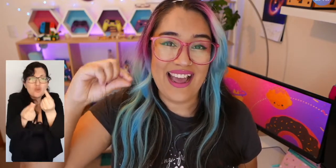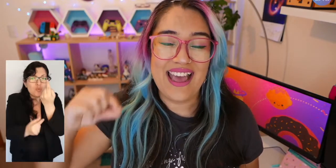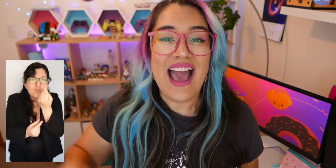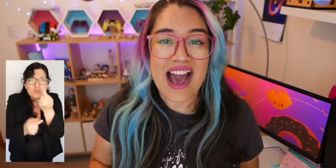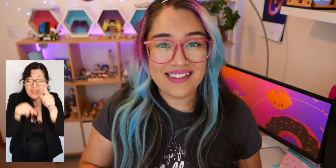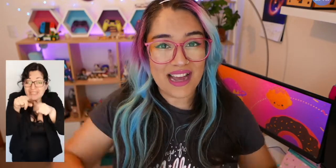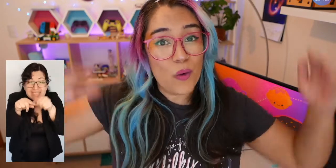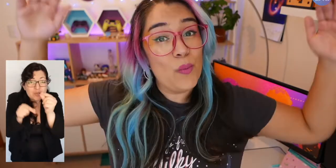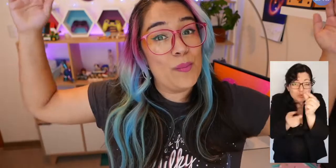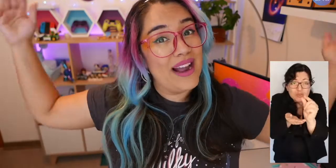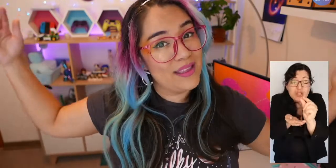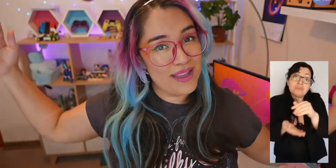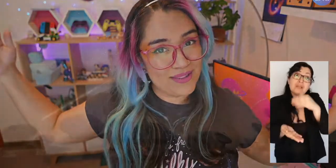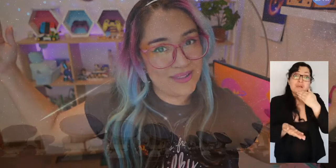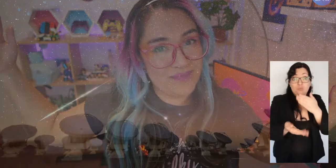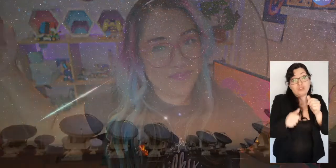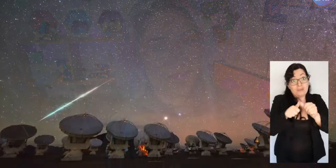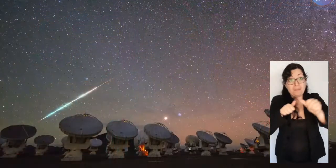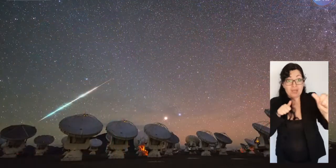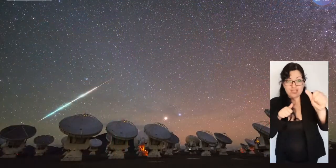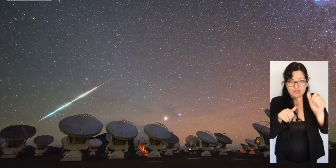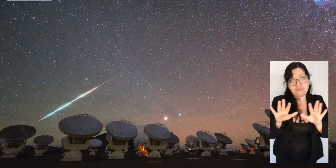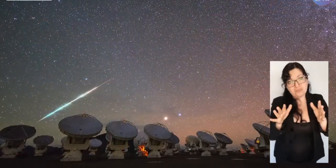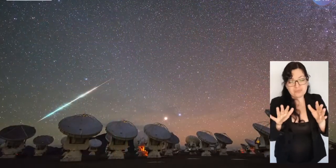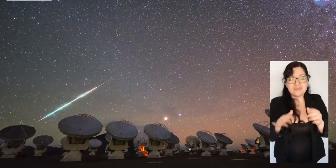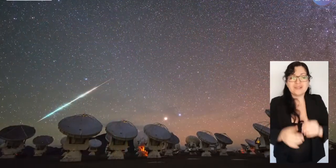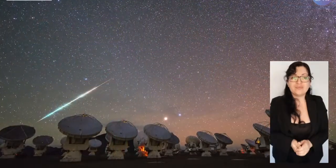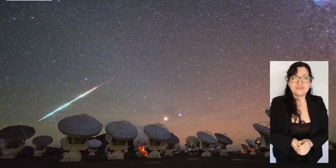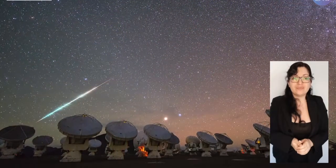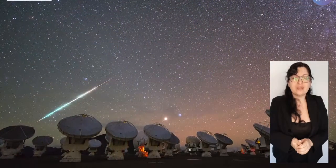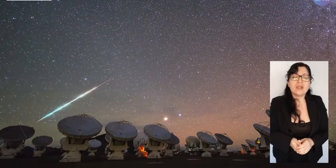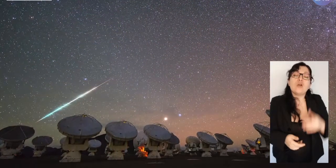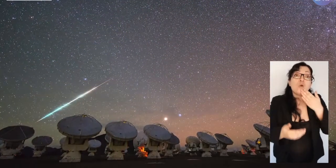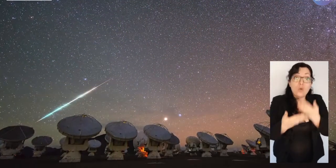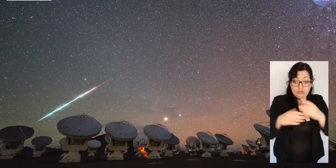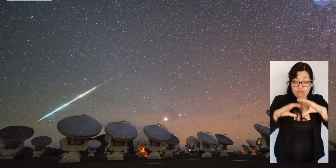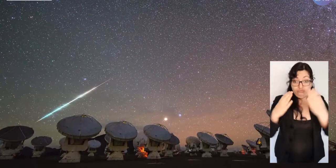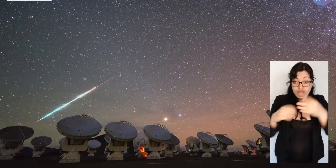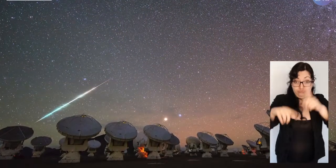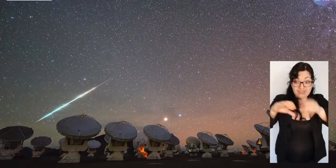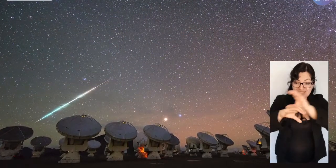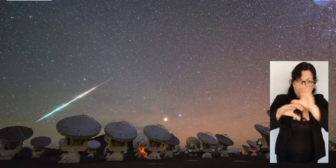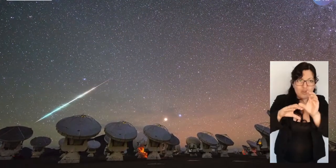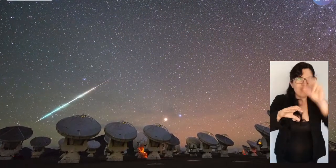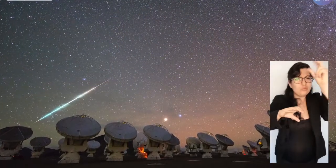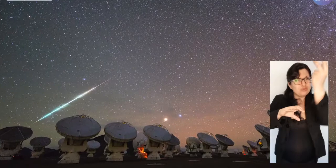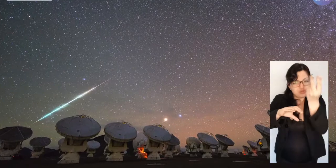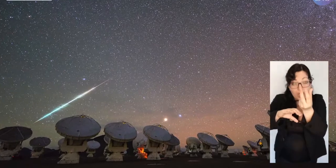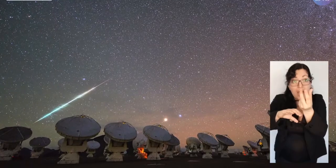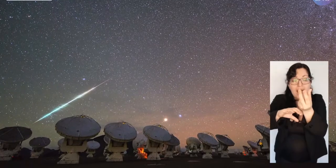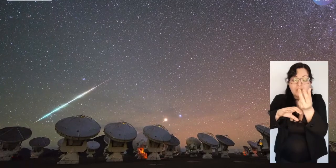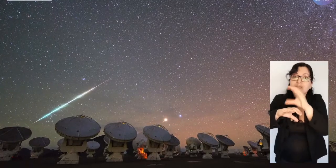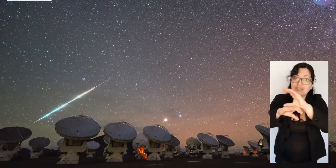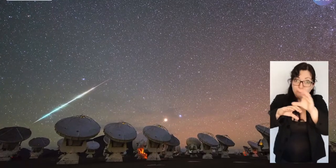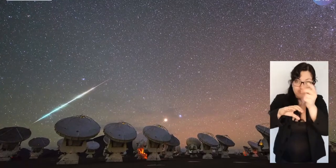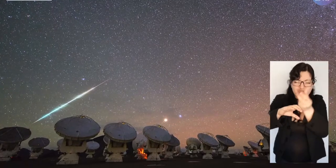arena, hasta un par de metros. Al atravesar la atmósfera de nuestro planeta, producen un brillo muy fuerte, que